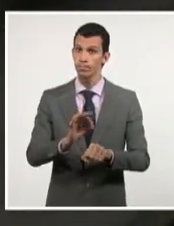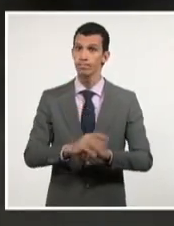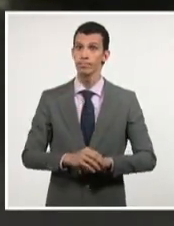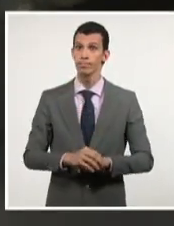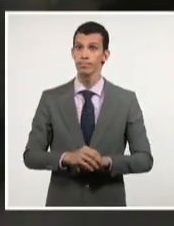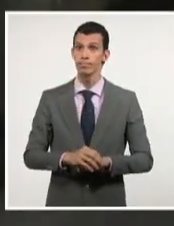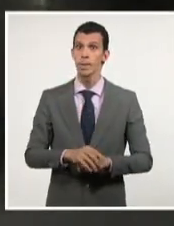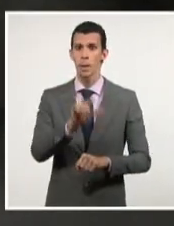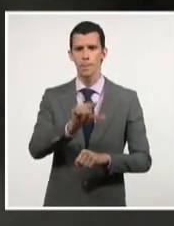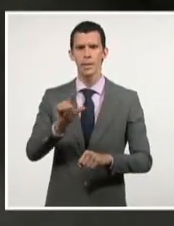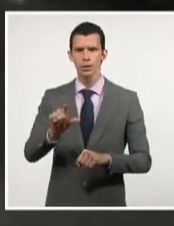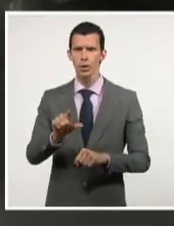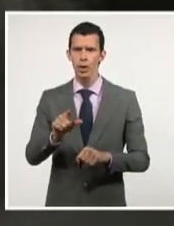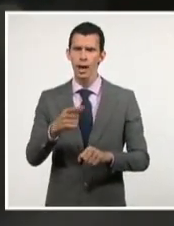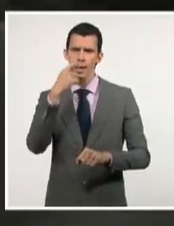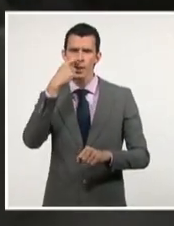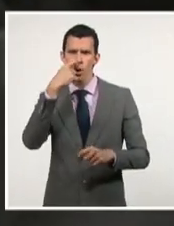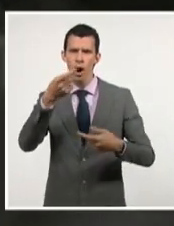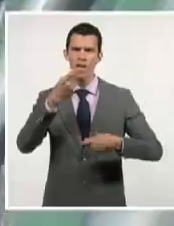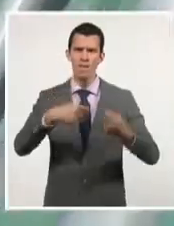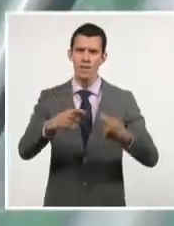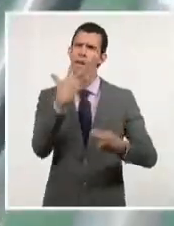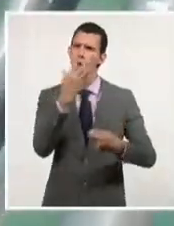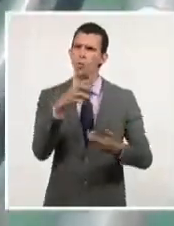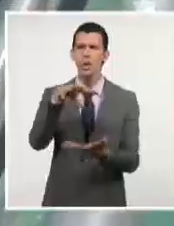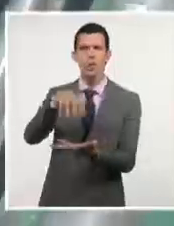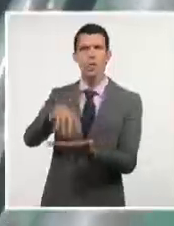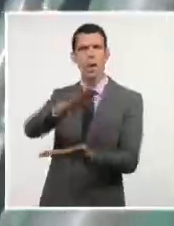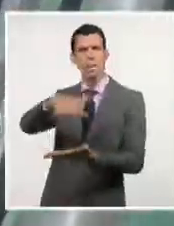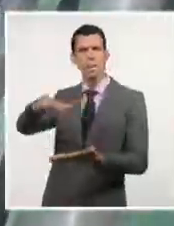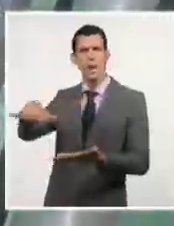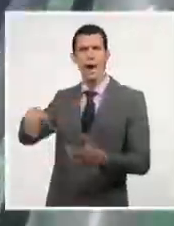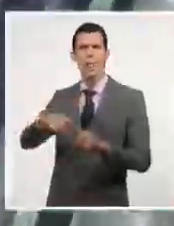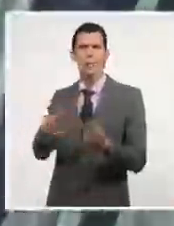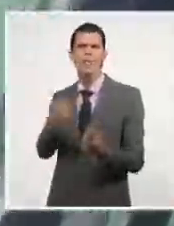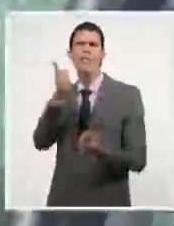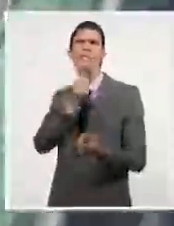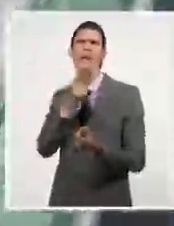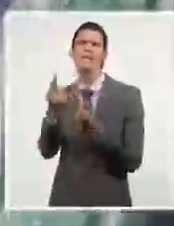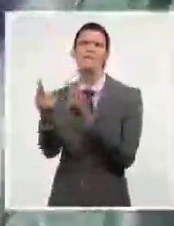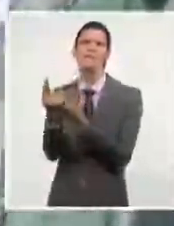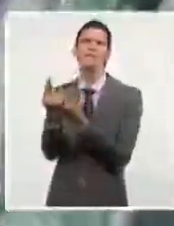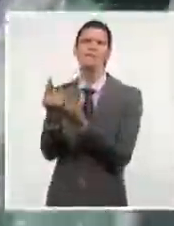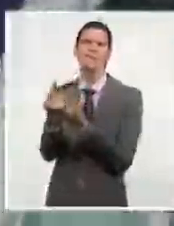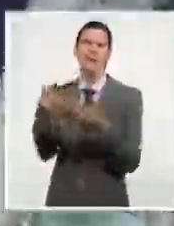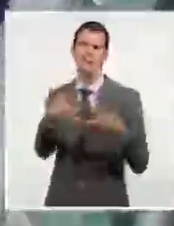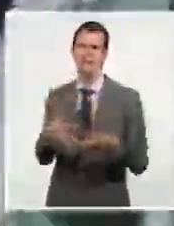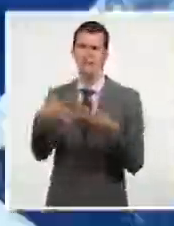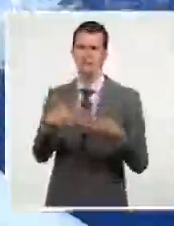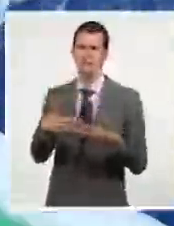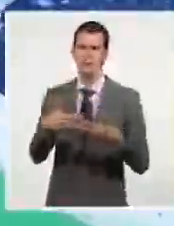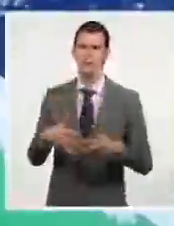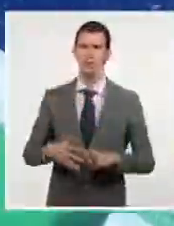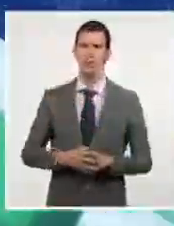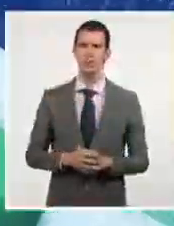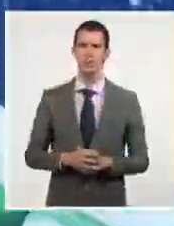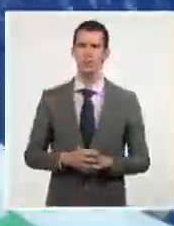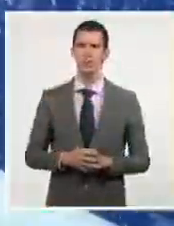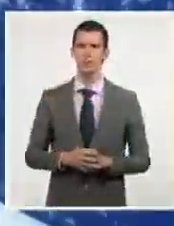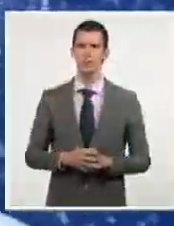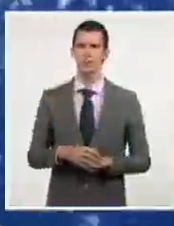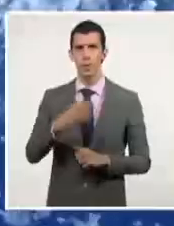la labor de tropas guardafronteras, como parte del sistema de enfrentamiento, deviene escudo y sustento de la política de